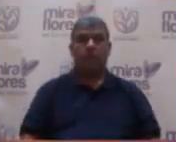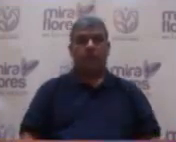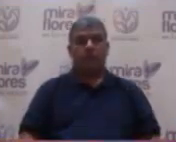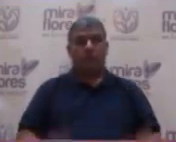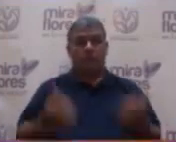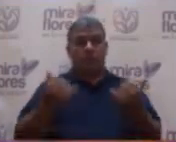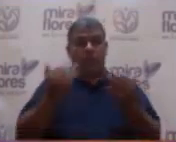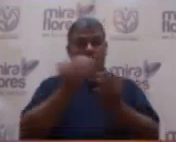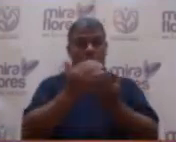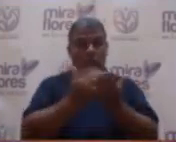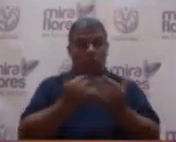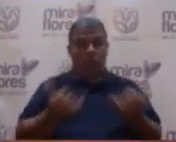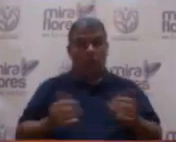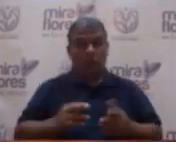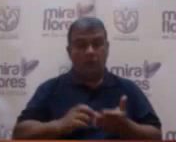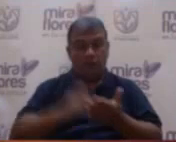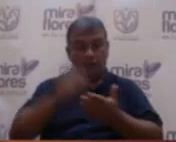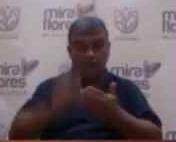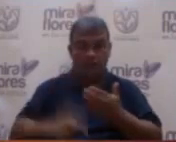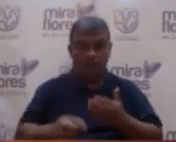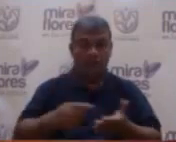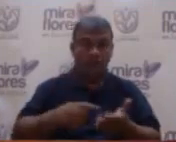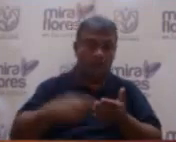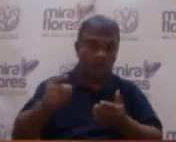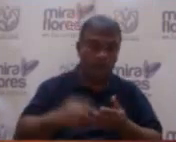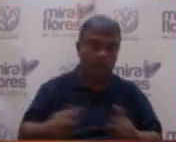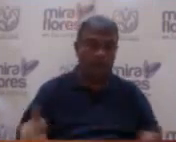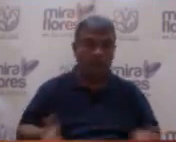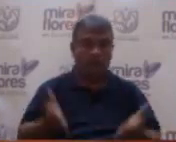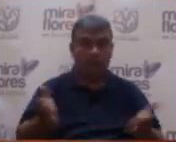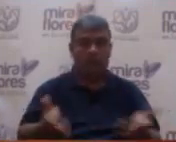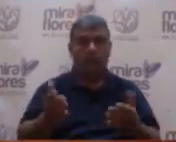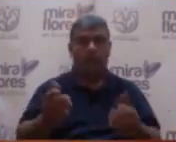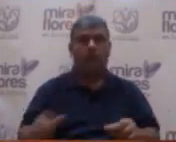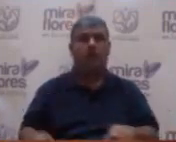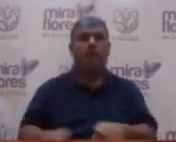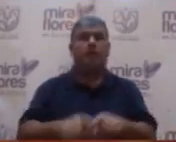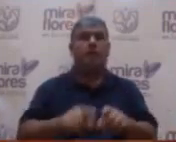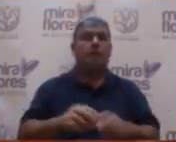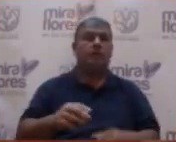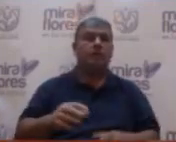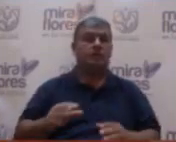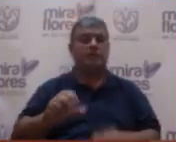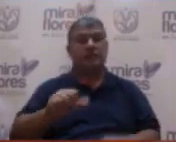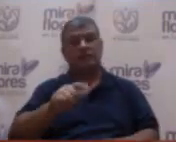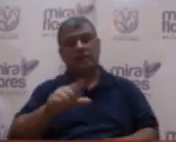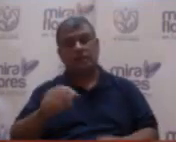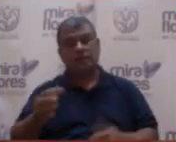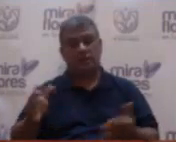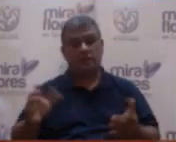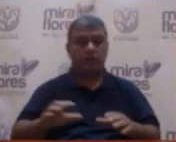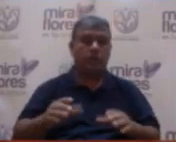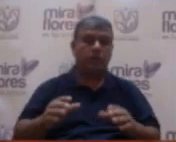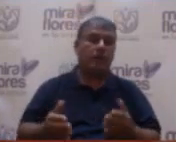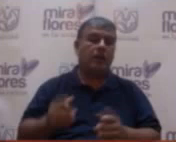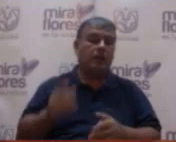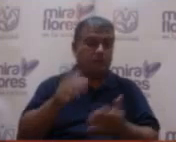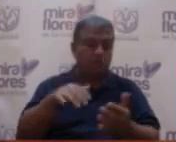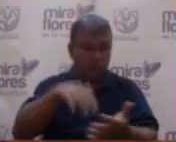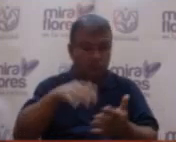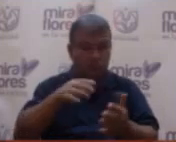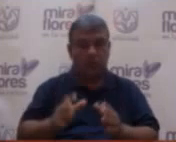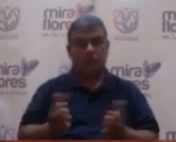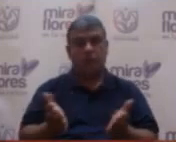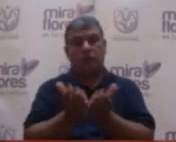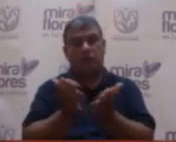Orden del día. Proyecto de ordenanza que promueve la implementación de salas y o módulos de animación a la lectura en las escuelas públicas del distrito